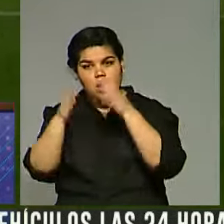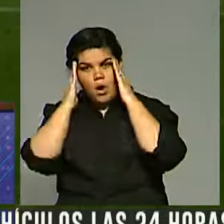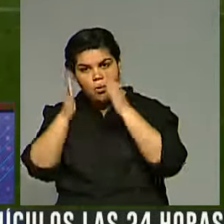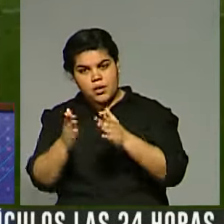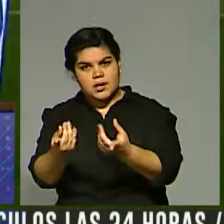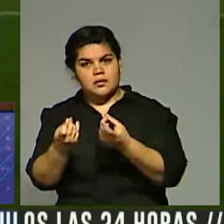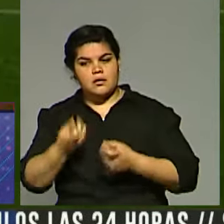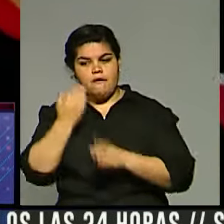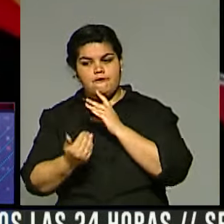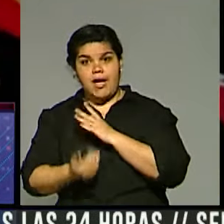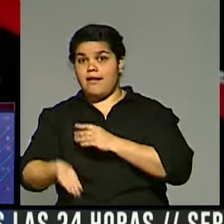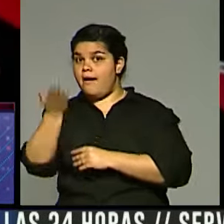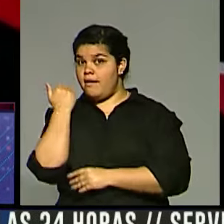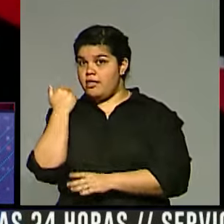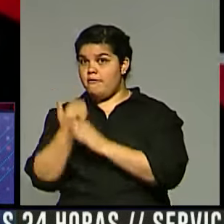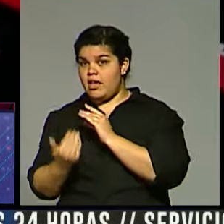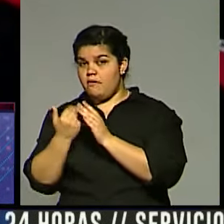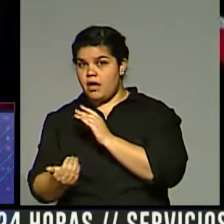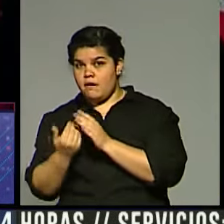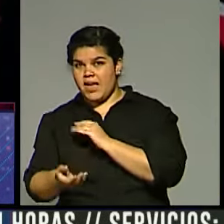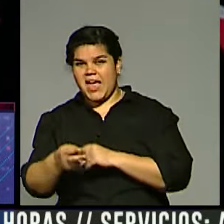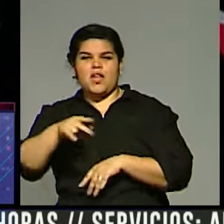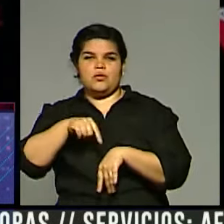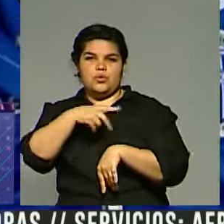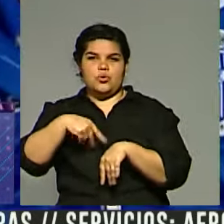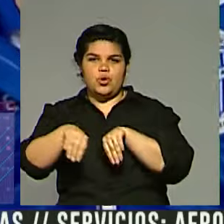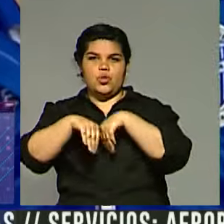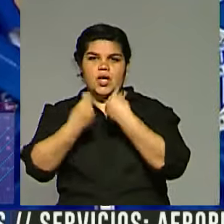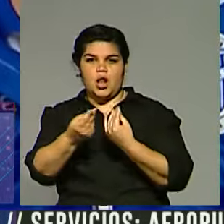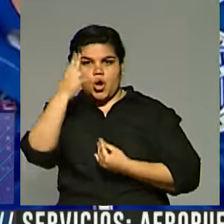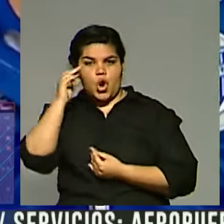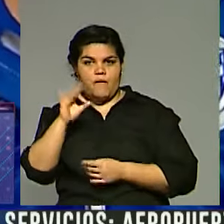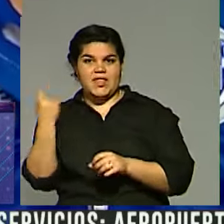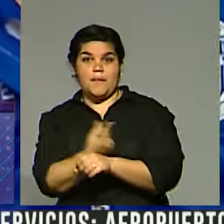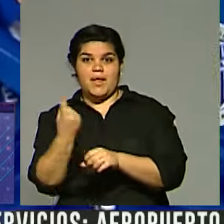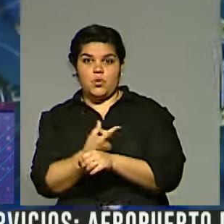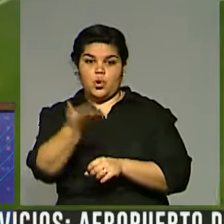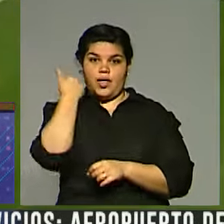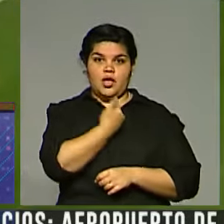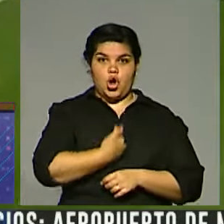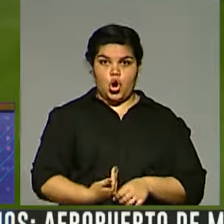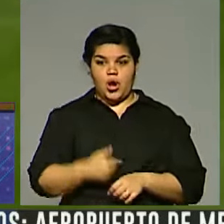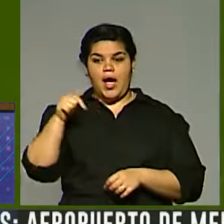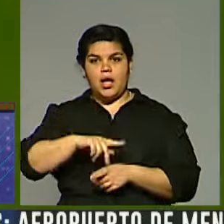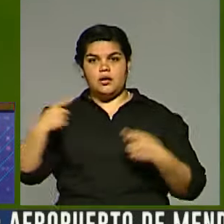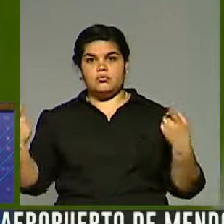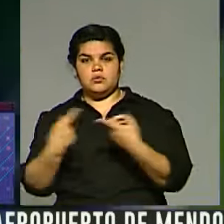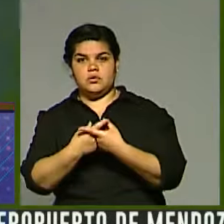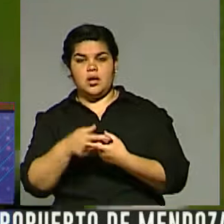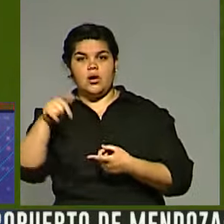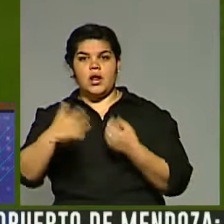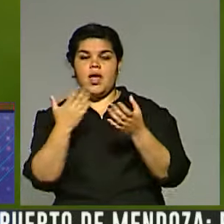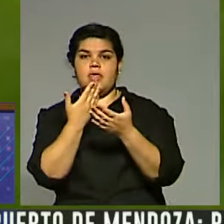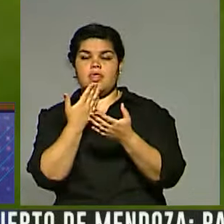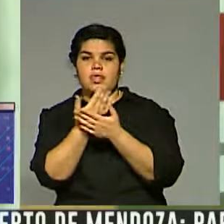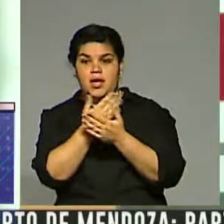las falencias que tuvieron a lo largo de los 90 minutos ante el conjunto de Colón de Santa Fe. Tenemos la palabra del lateral derecho,